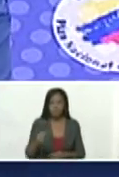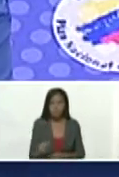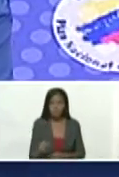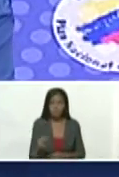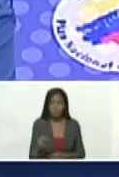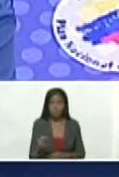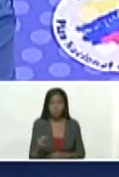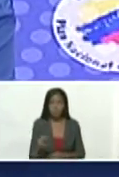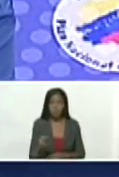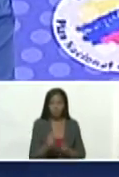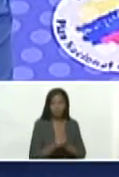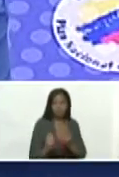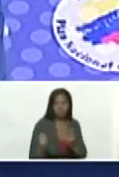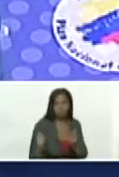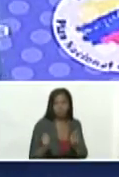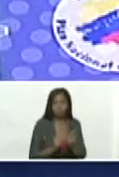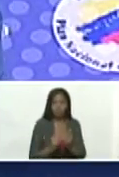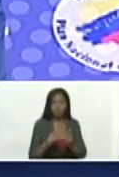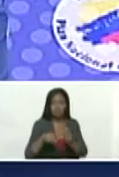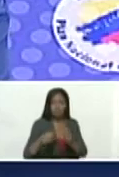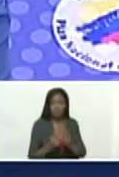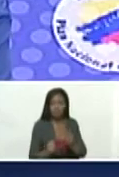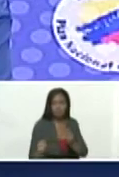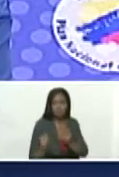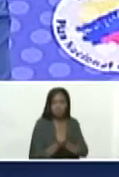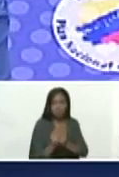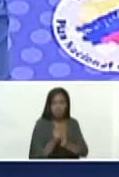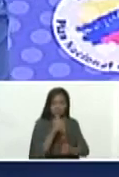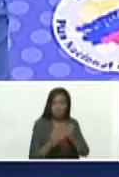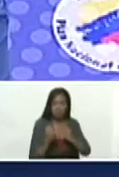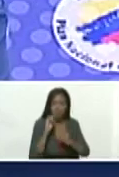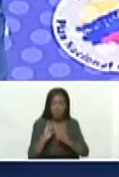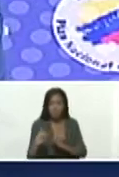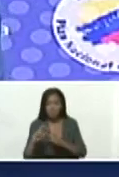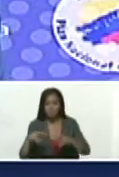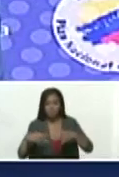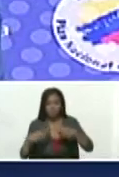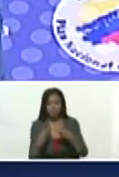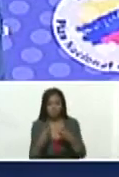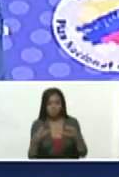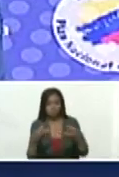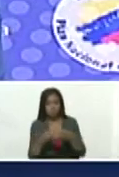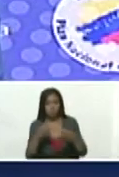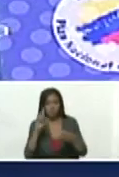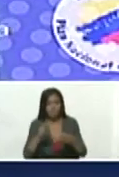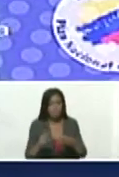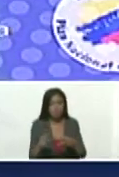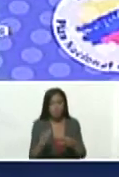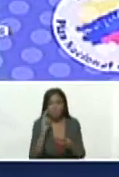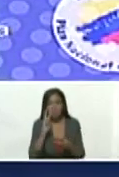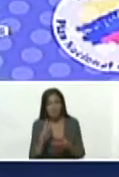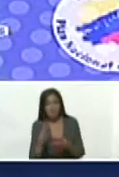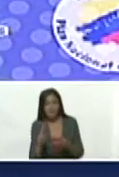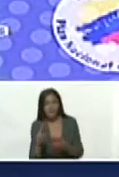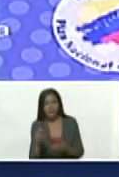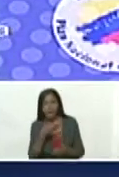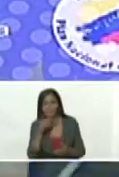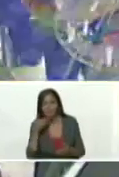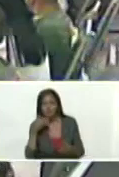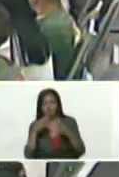quienes sustituyeron a las viejas coronas, terminaron siendo nuevas oligarquías que tampoco veían por el bien de